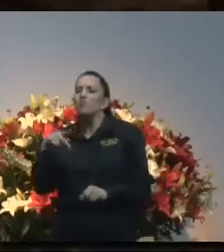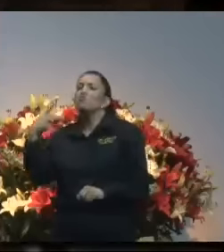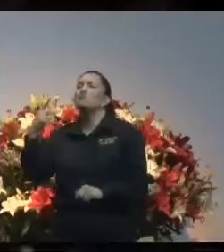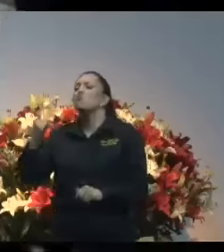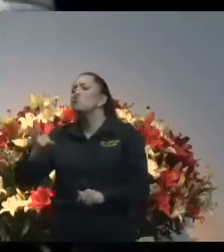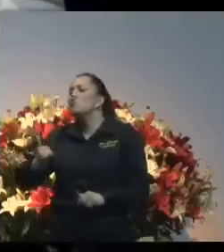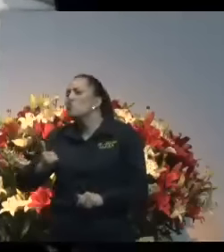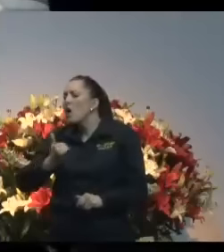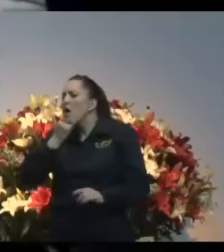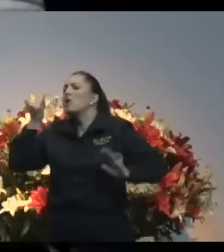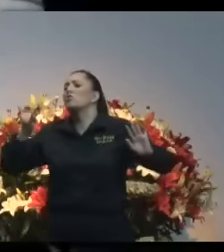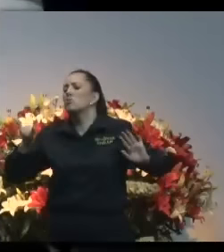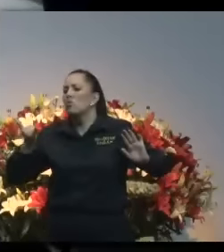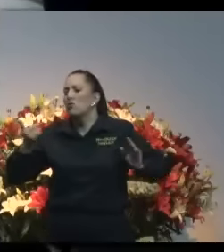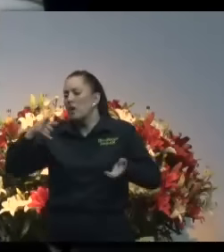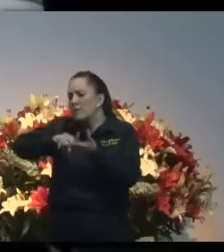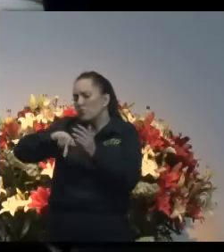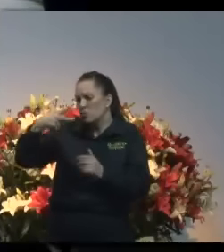Pues